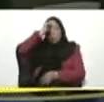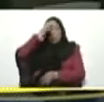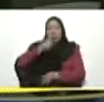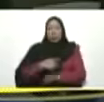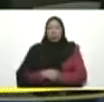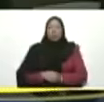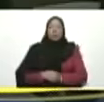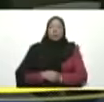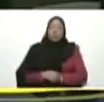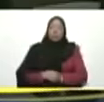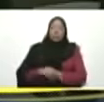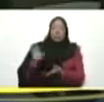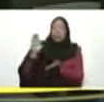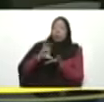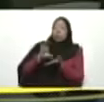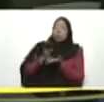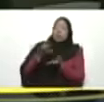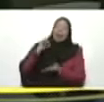ciudad